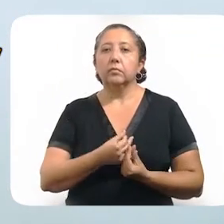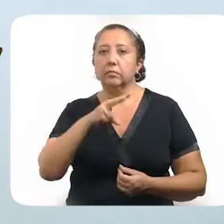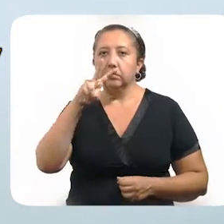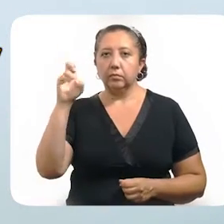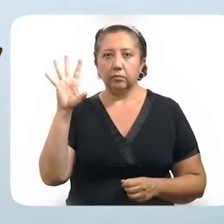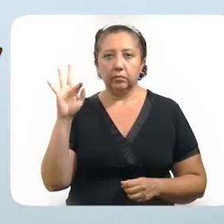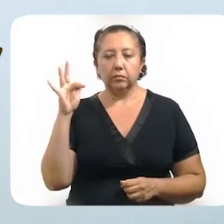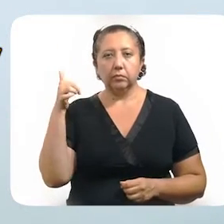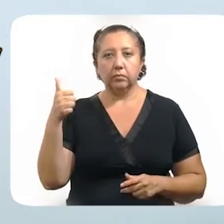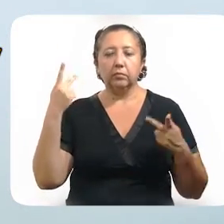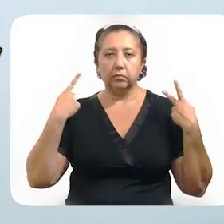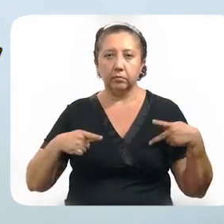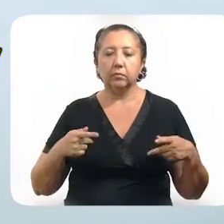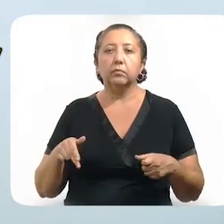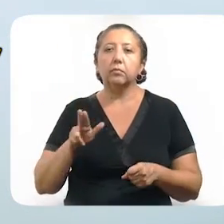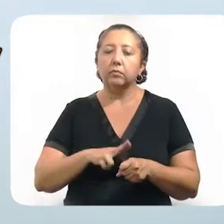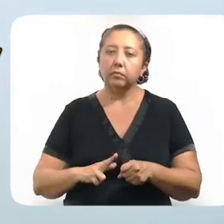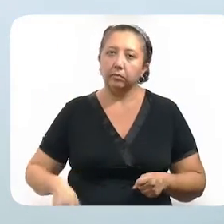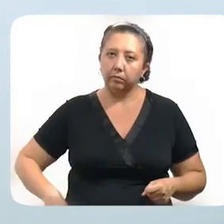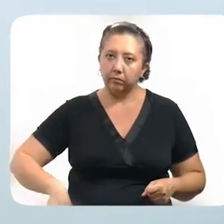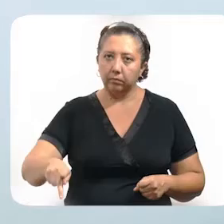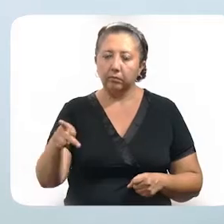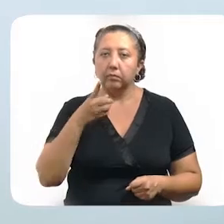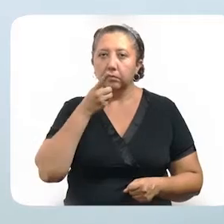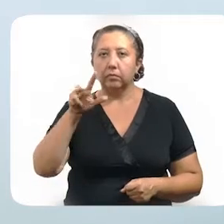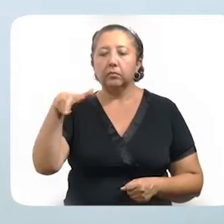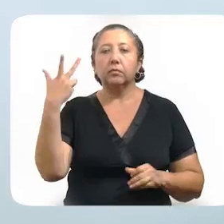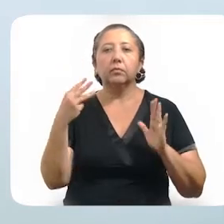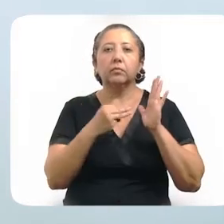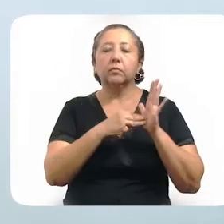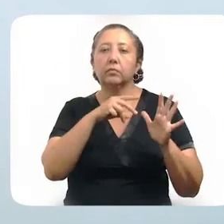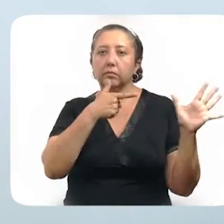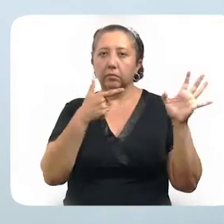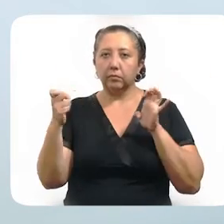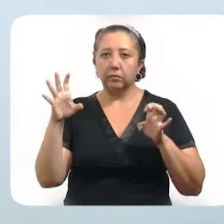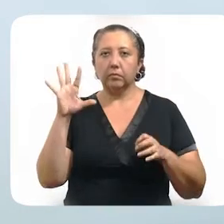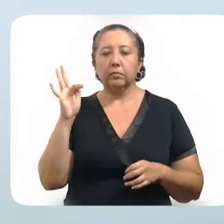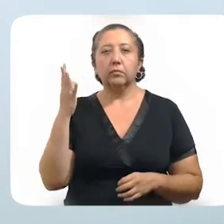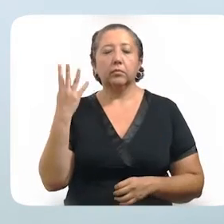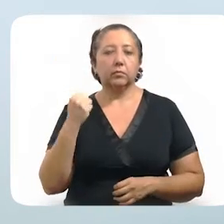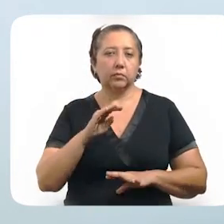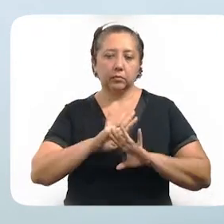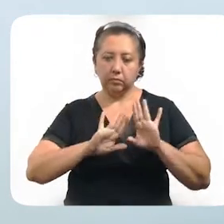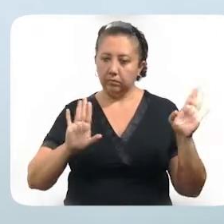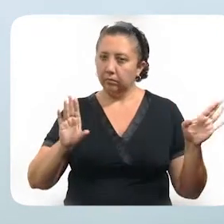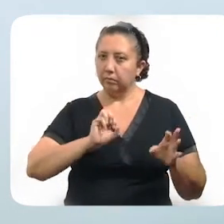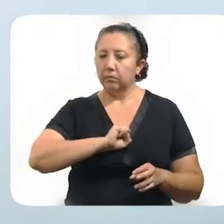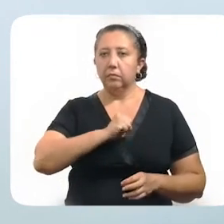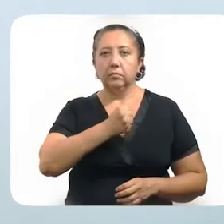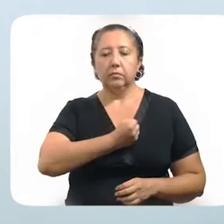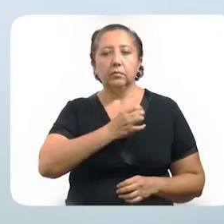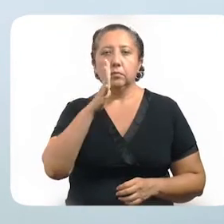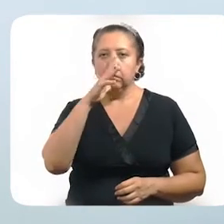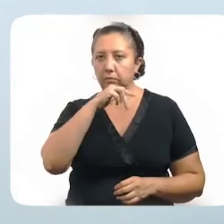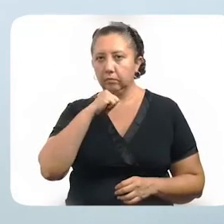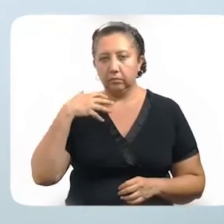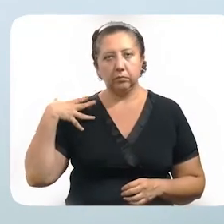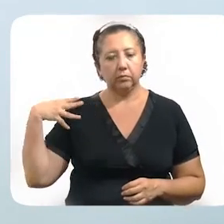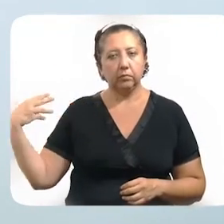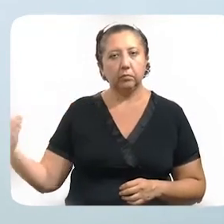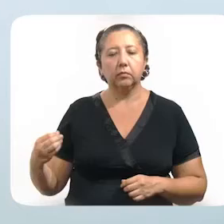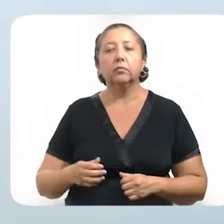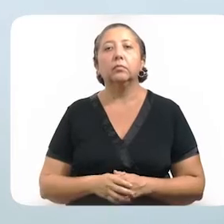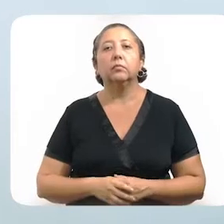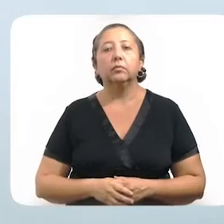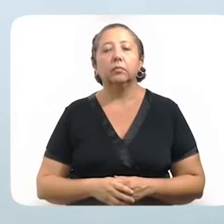246 pacientes en hospitales públicos 13 mil 749 pacientes ya se recuperan no presentan síntomas ni